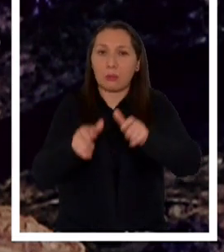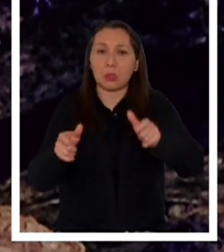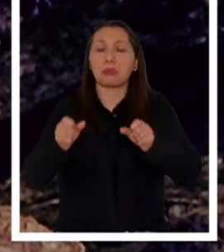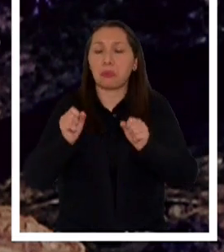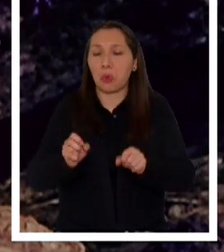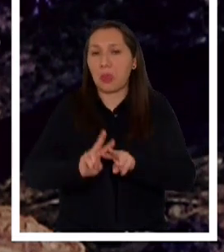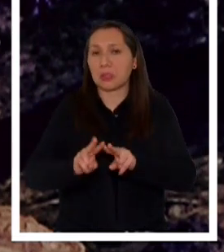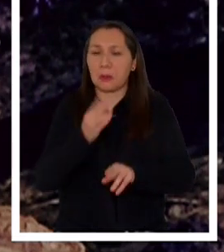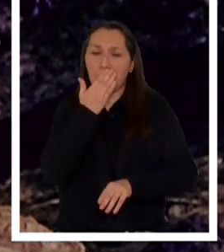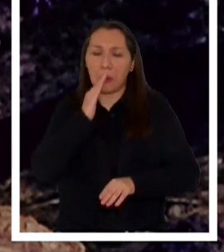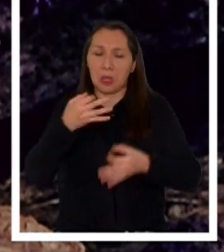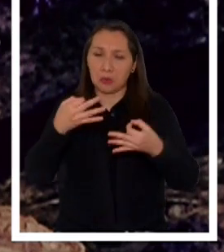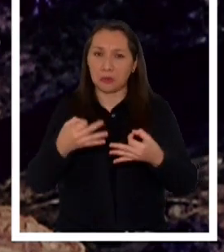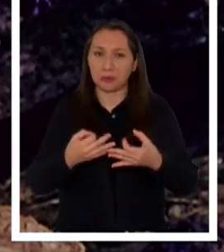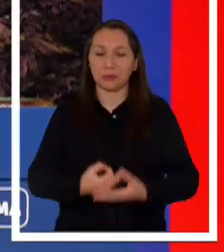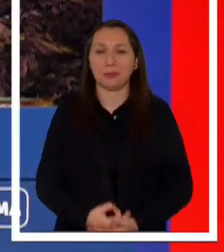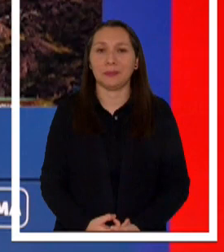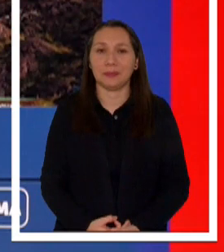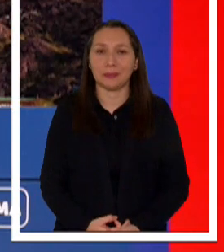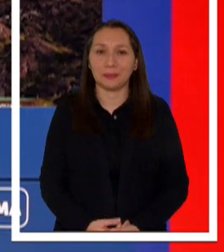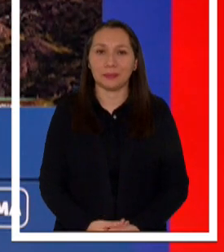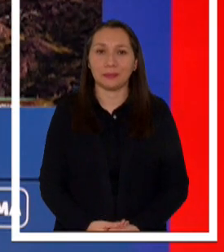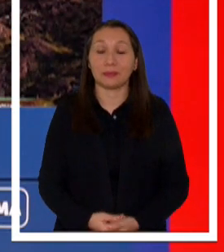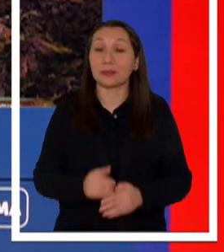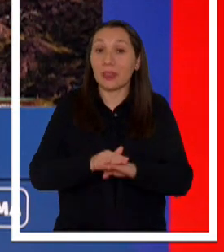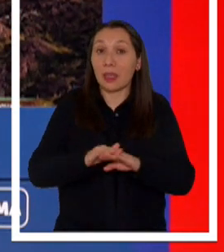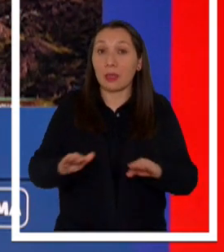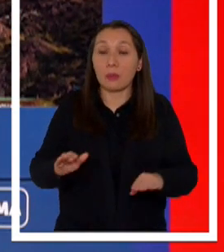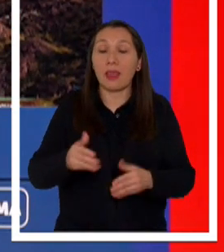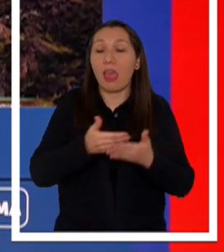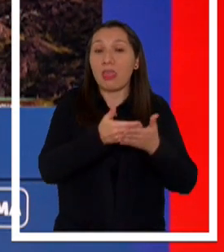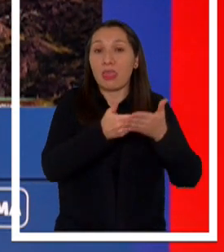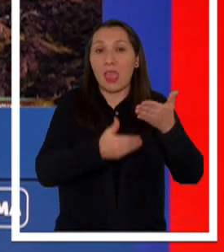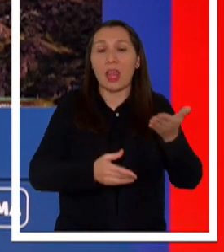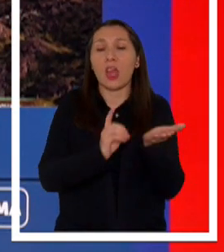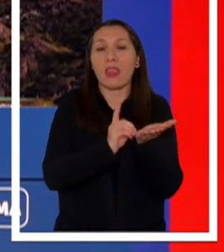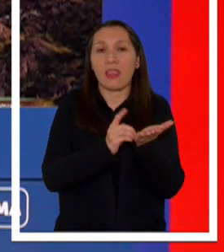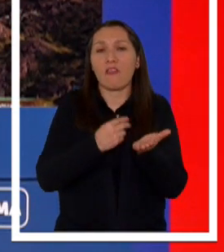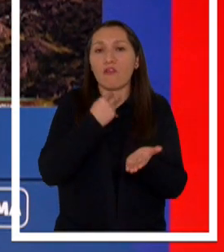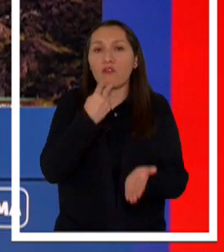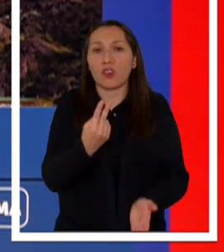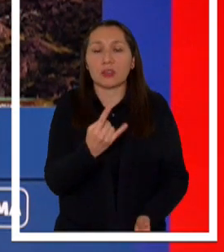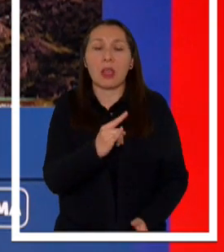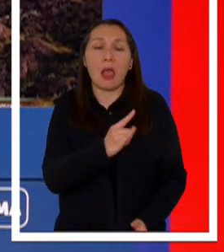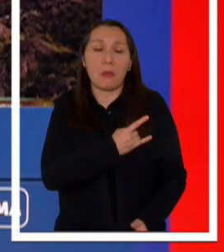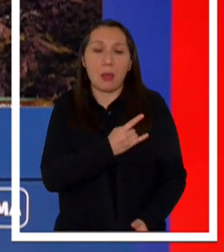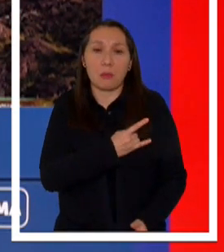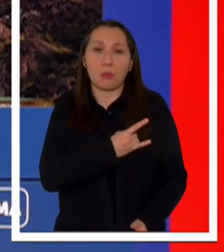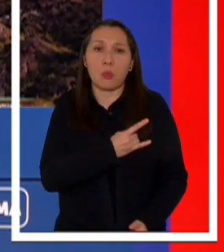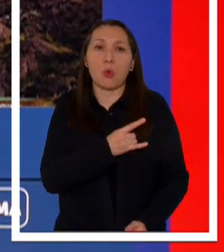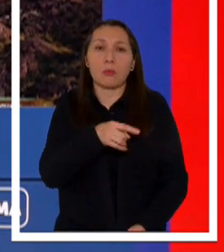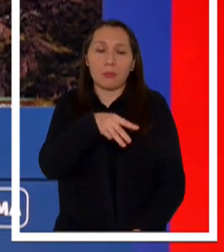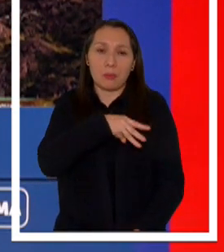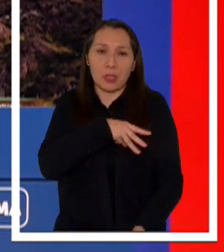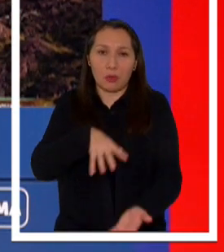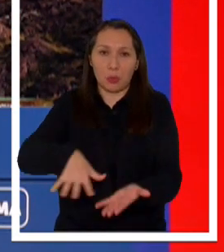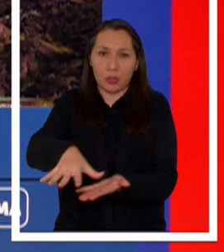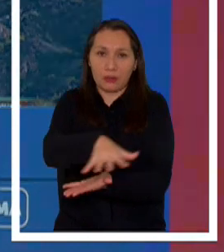y hacerlo A lo mejor de forma posible finalizamos con el Diario Digital la voz de maipú de la región Metropolitana